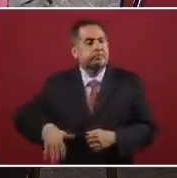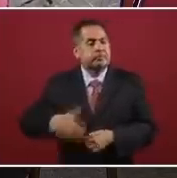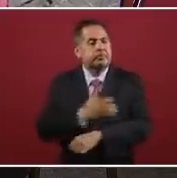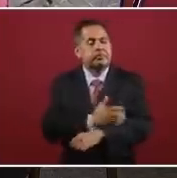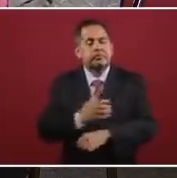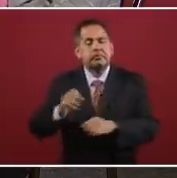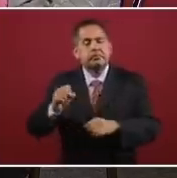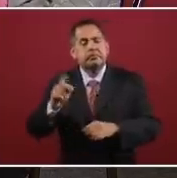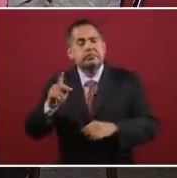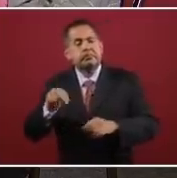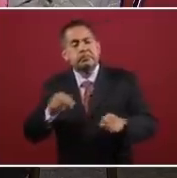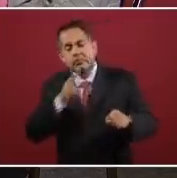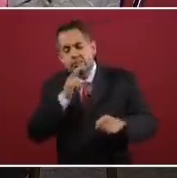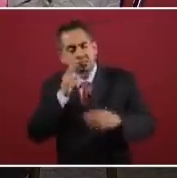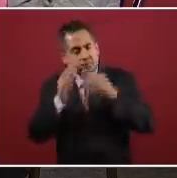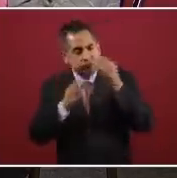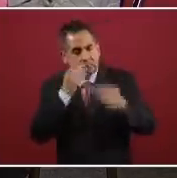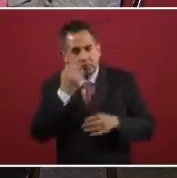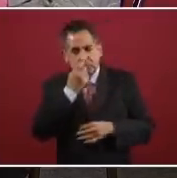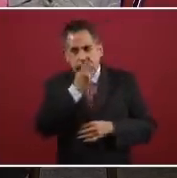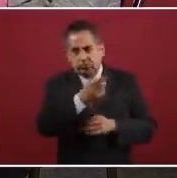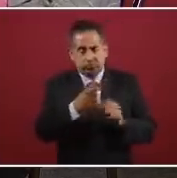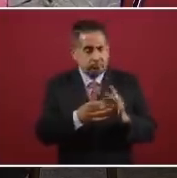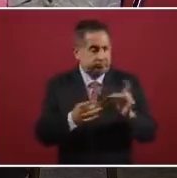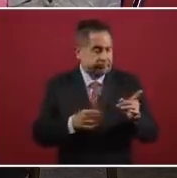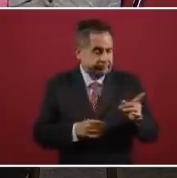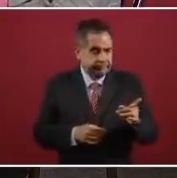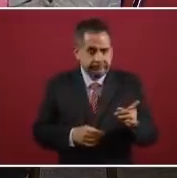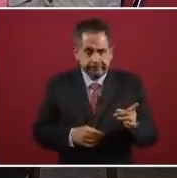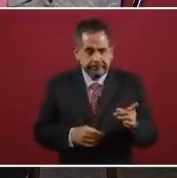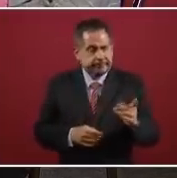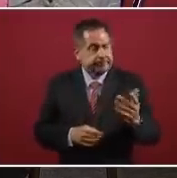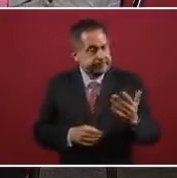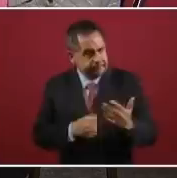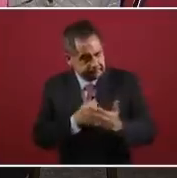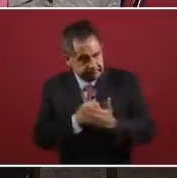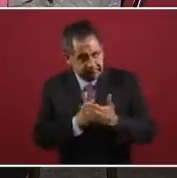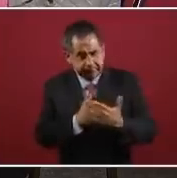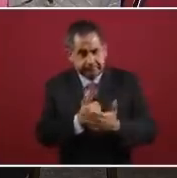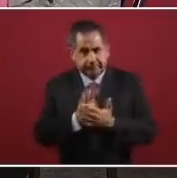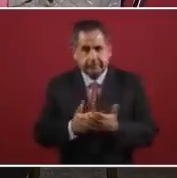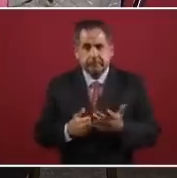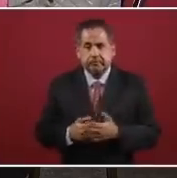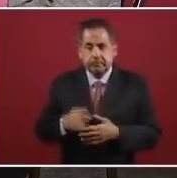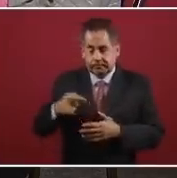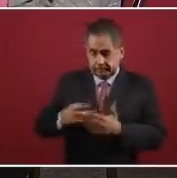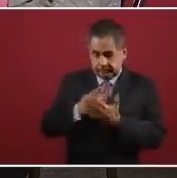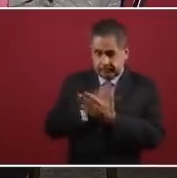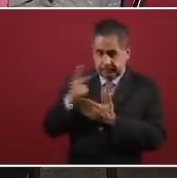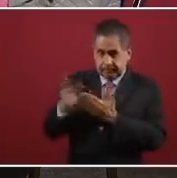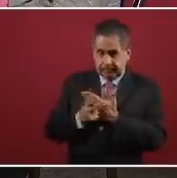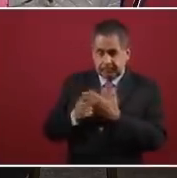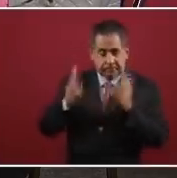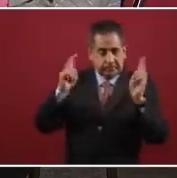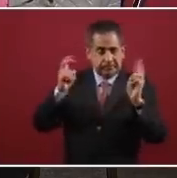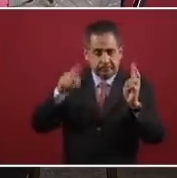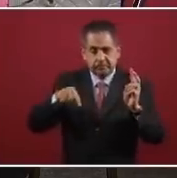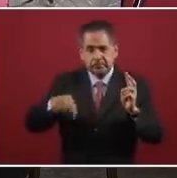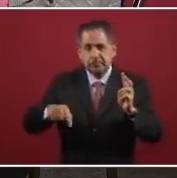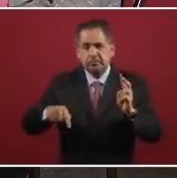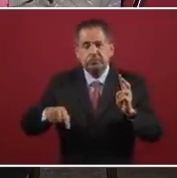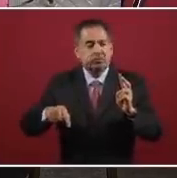Noticias, quiero aprovechar aquí el micrófono para que nos ayuden. Este programa de gota a gota efectivamente